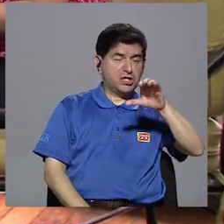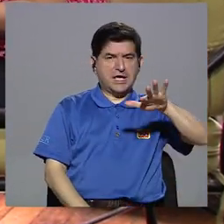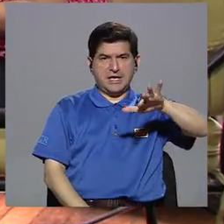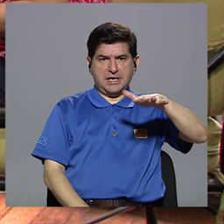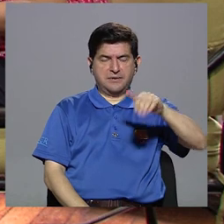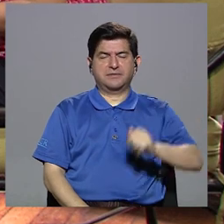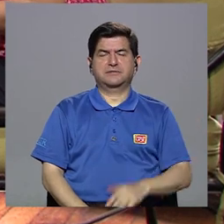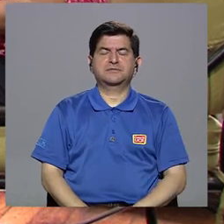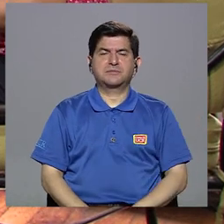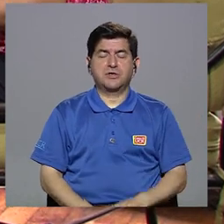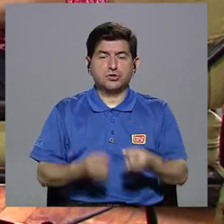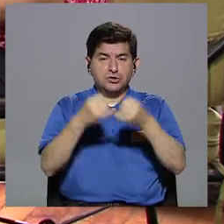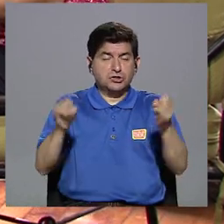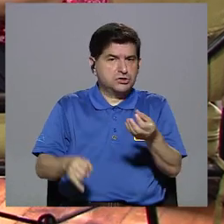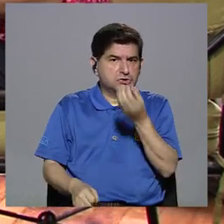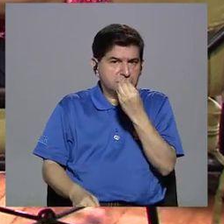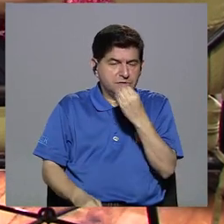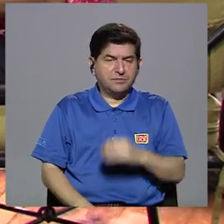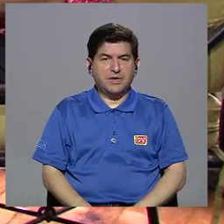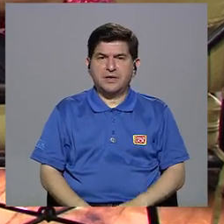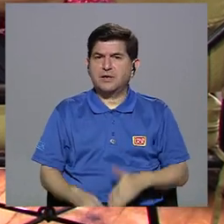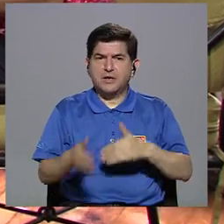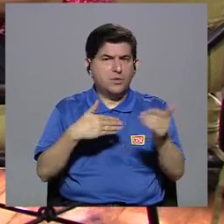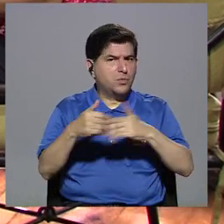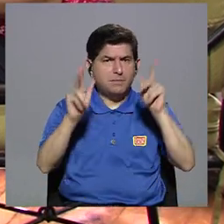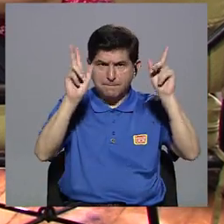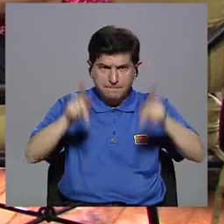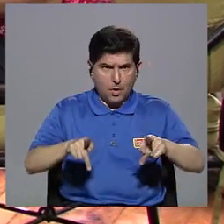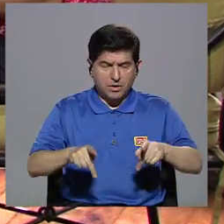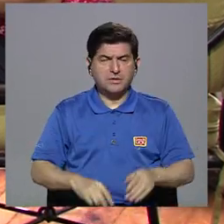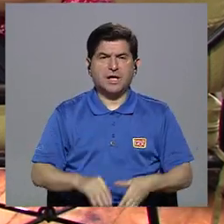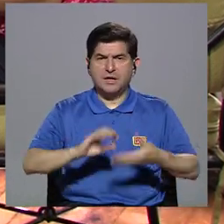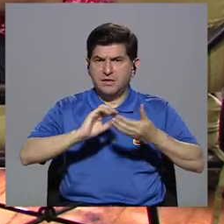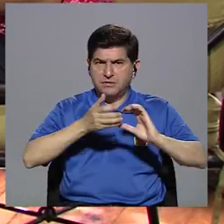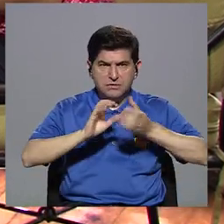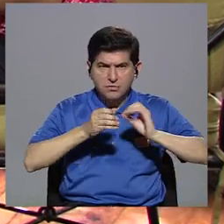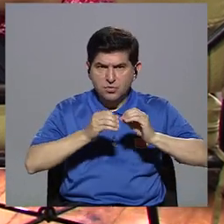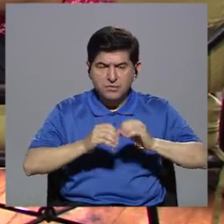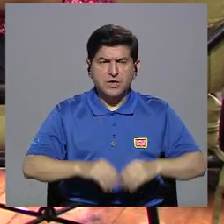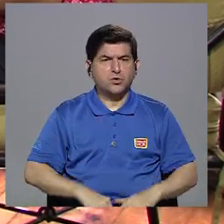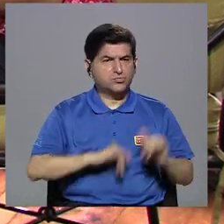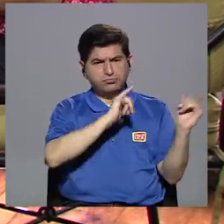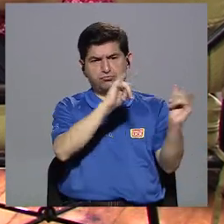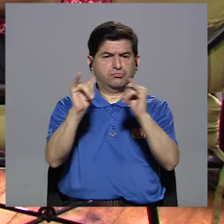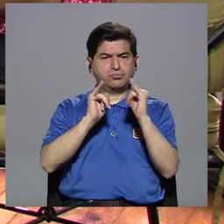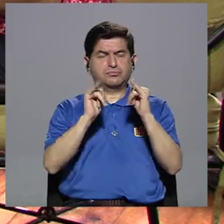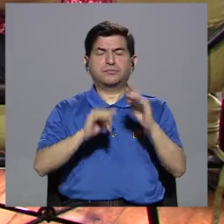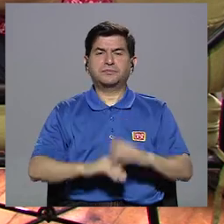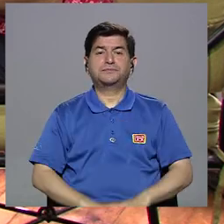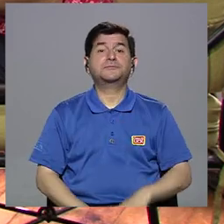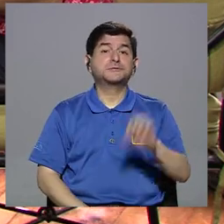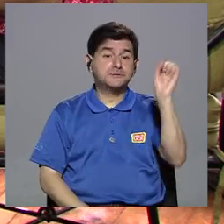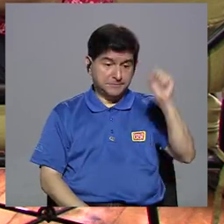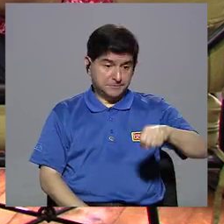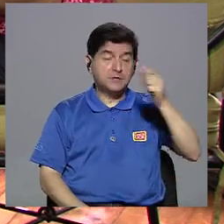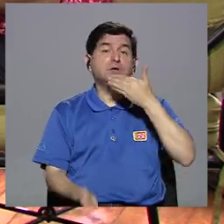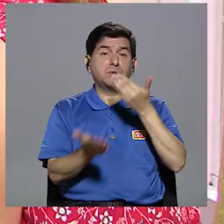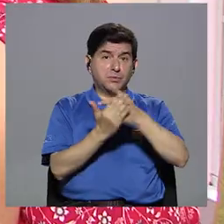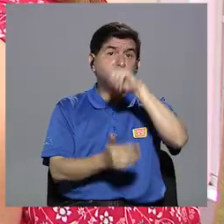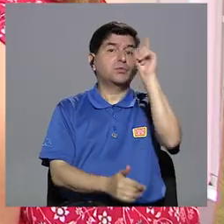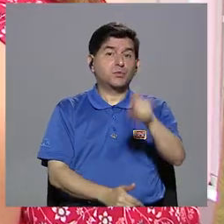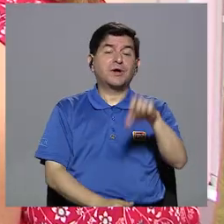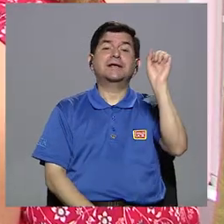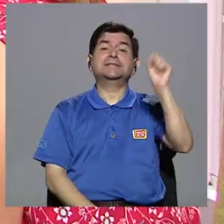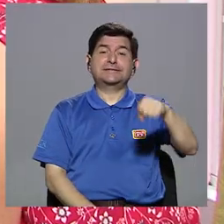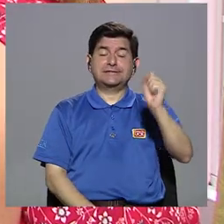estar más o menos de 100 digamos en ayudas eso en cualquier persona como son números estándar porque si muy